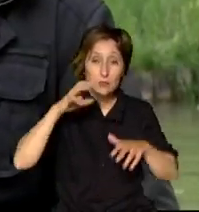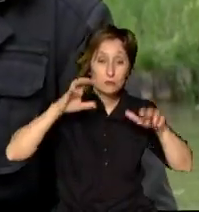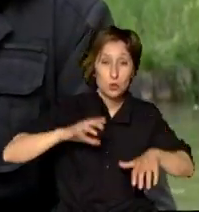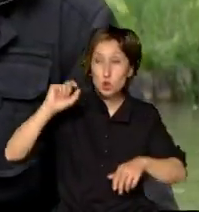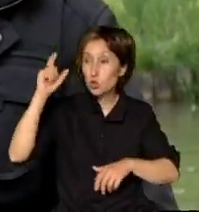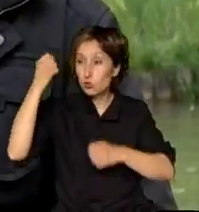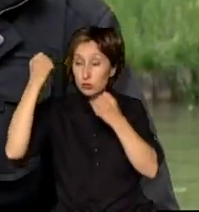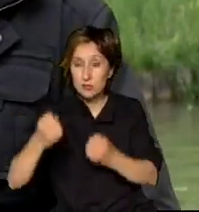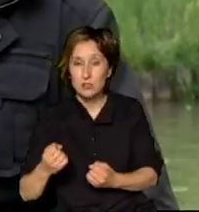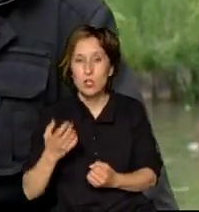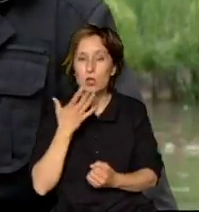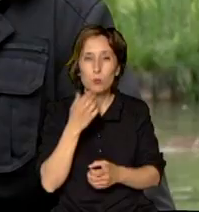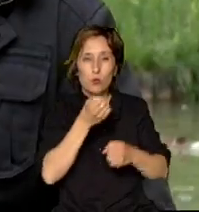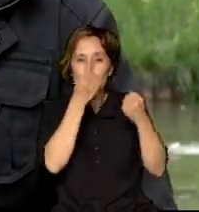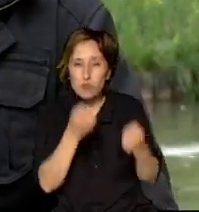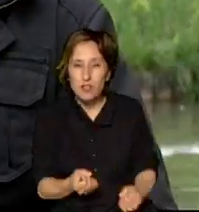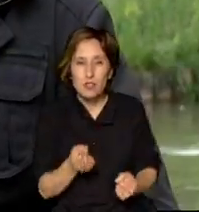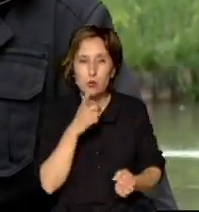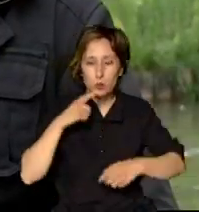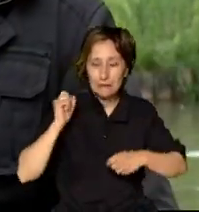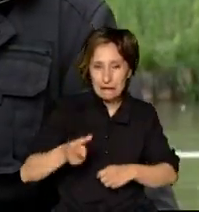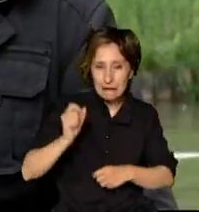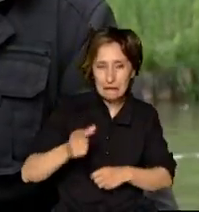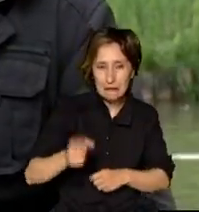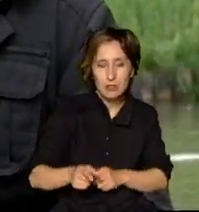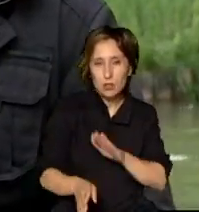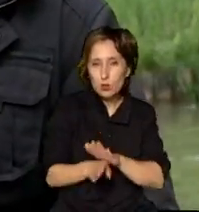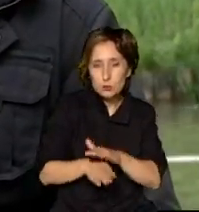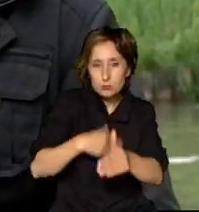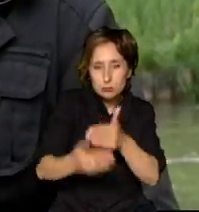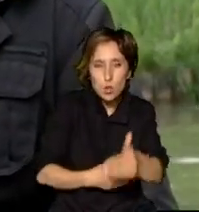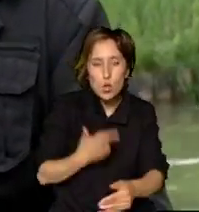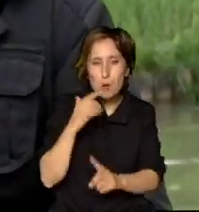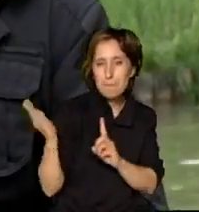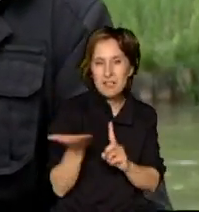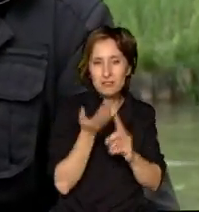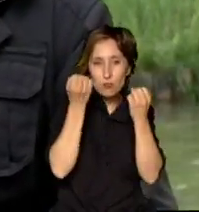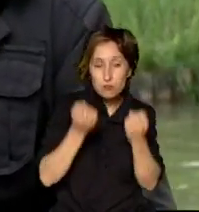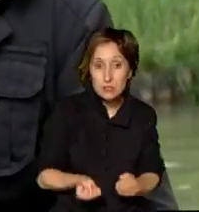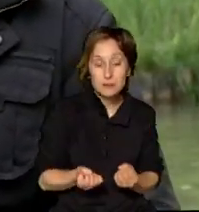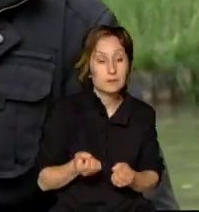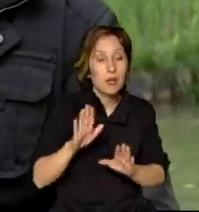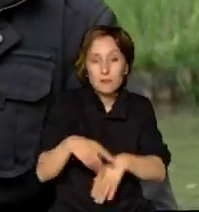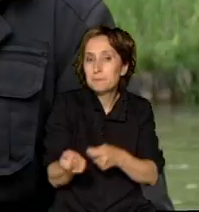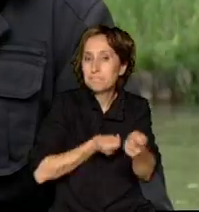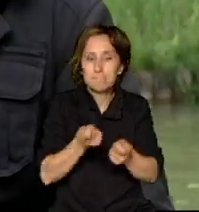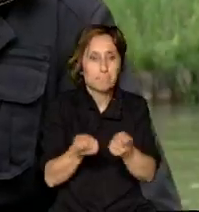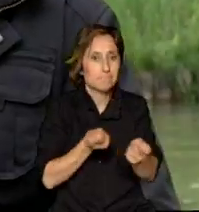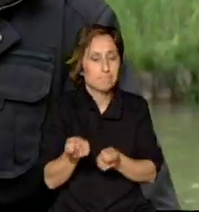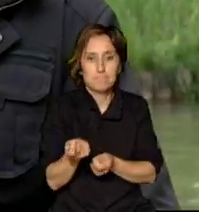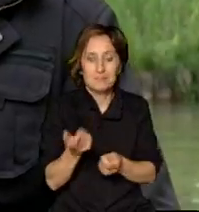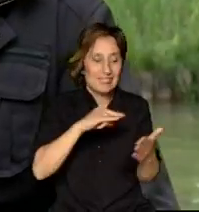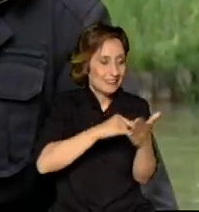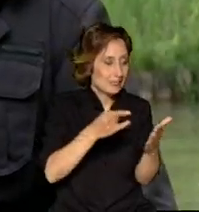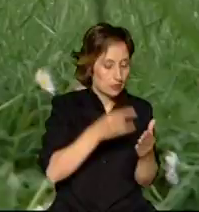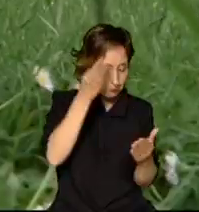esperamos por su virulencia o por su persistencia o por su especial impacto y que se escapan de nuestras